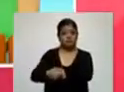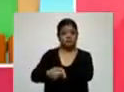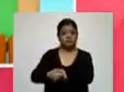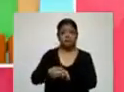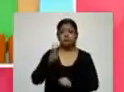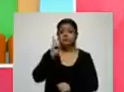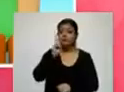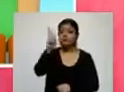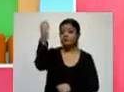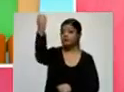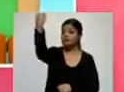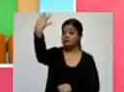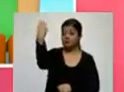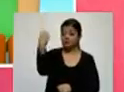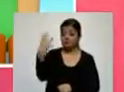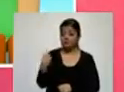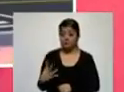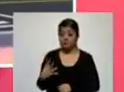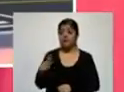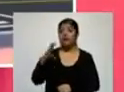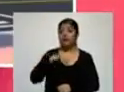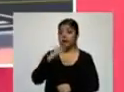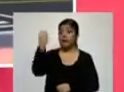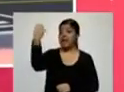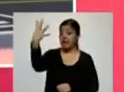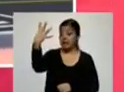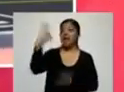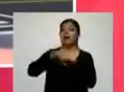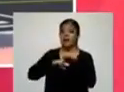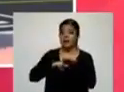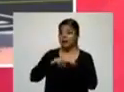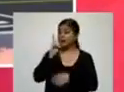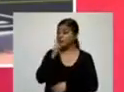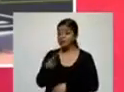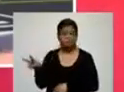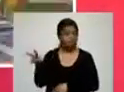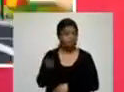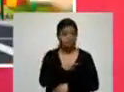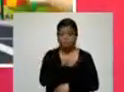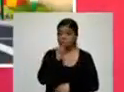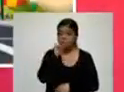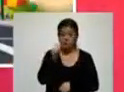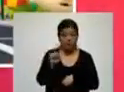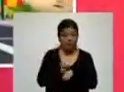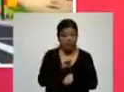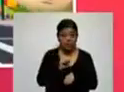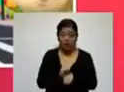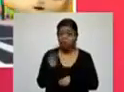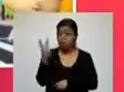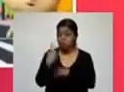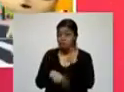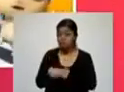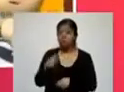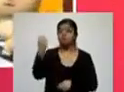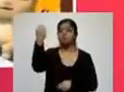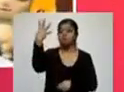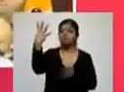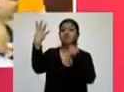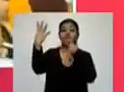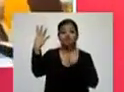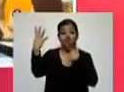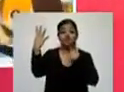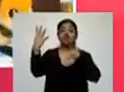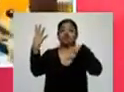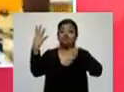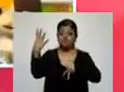oh. Mira, el semáforo está en verde. Chequea los lados y vienen los autos. Para en rojo y cruza en